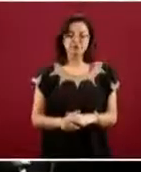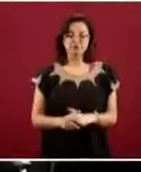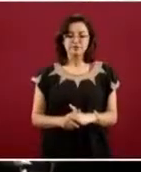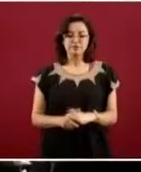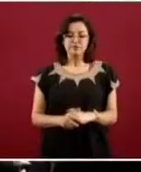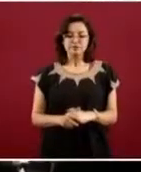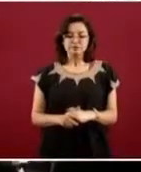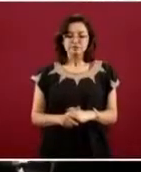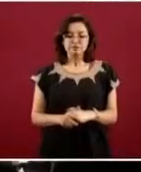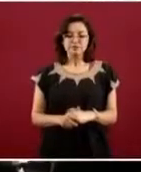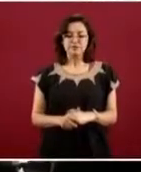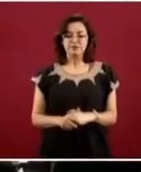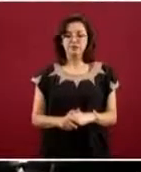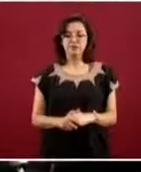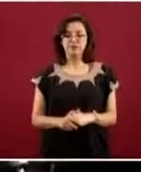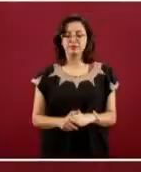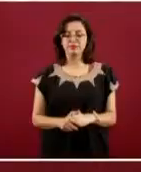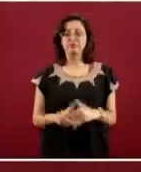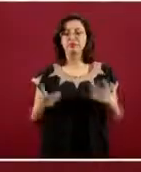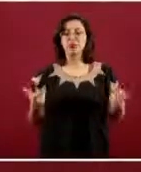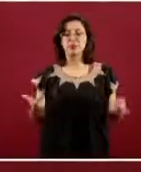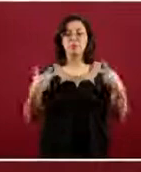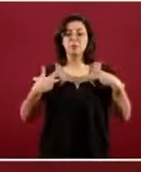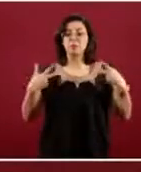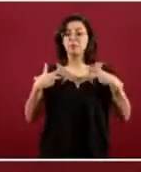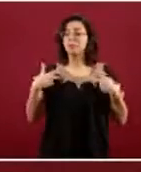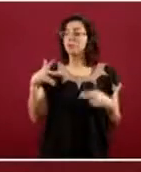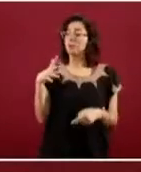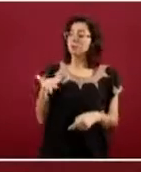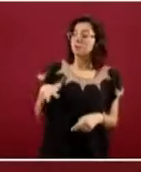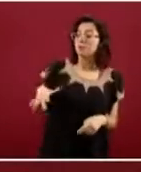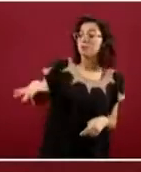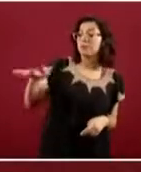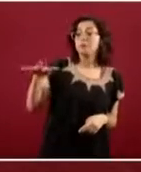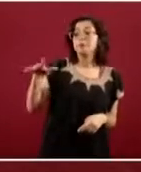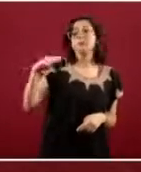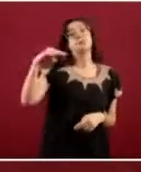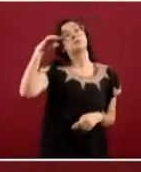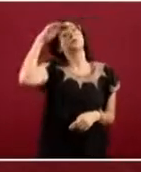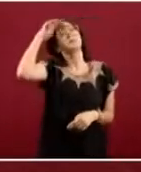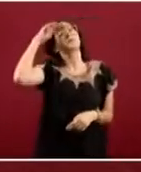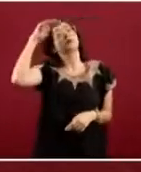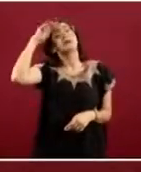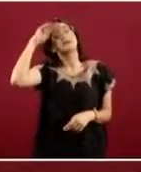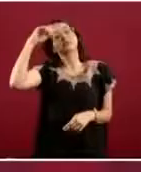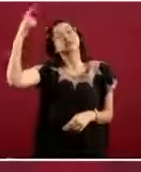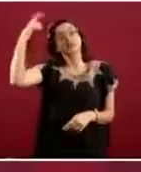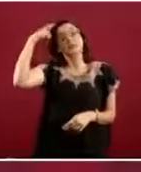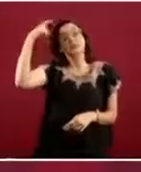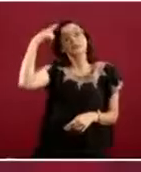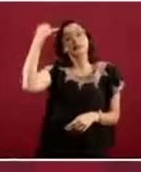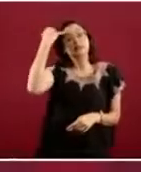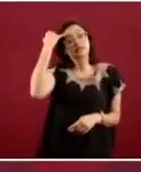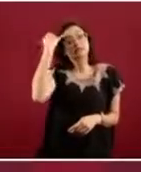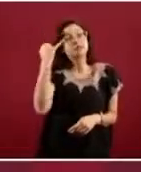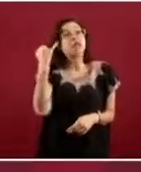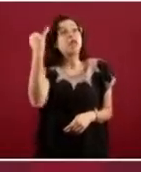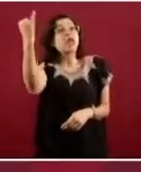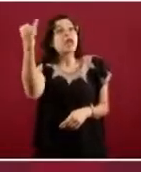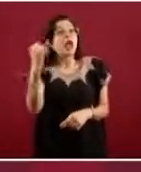Aunque en la visión pública general existe la expectativa de que se puede poner una